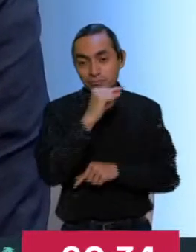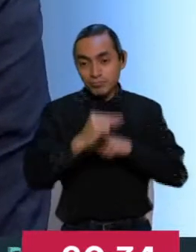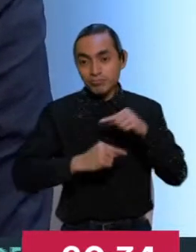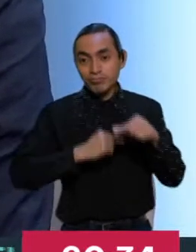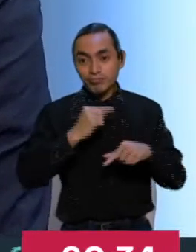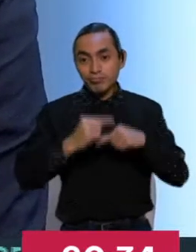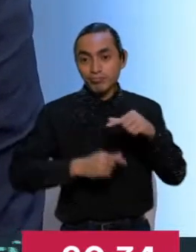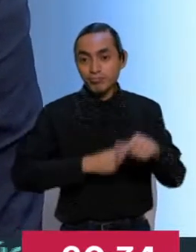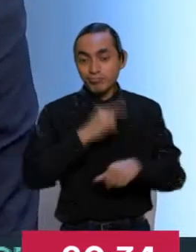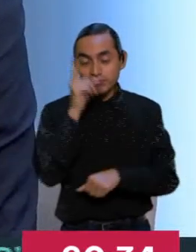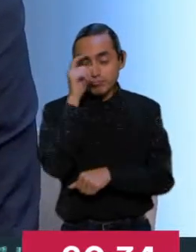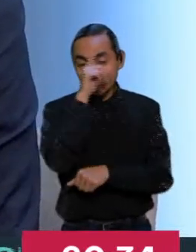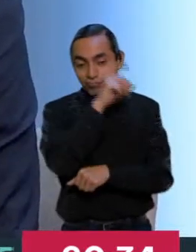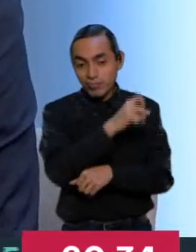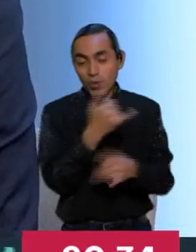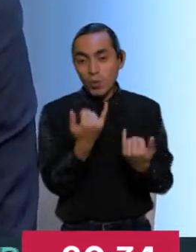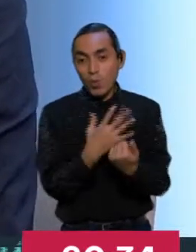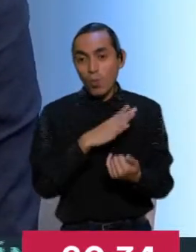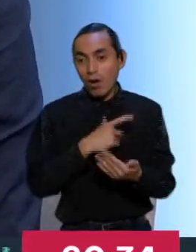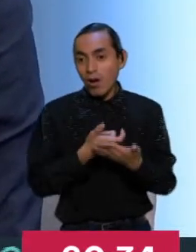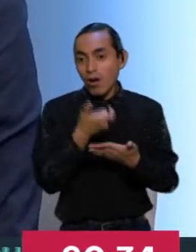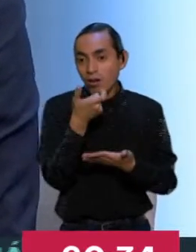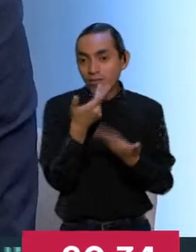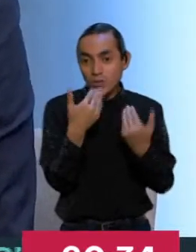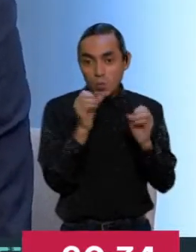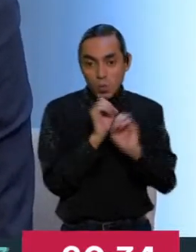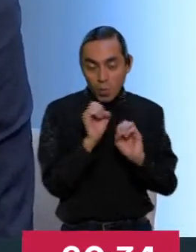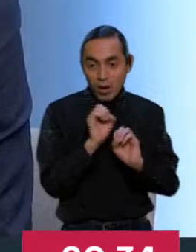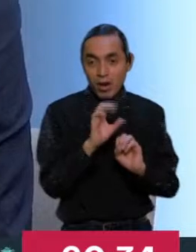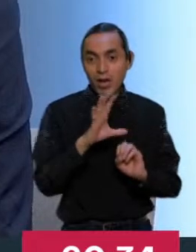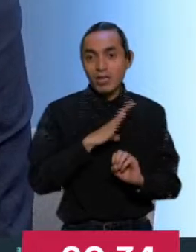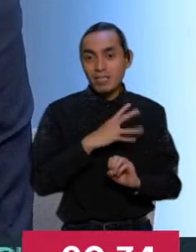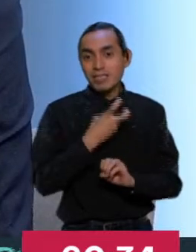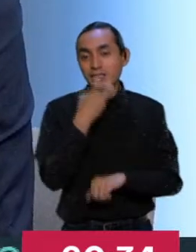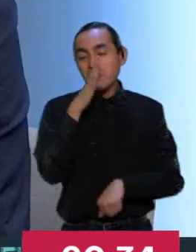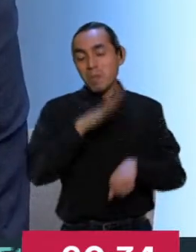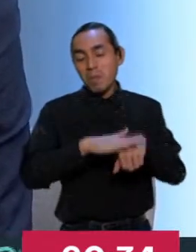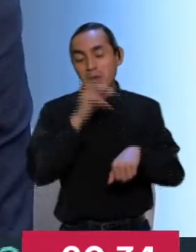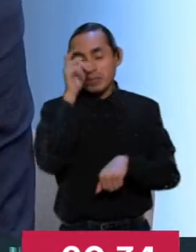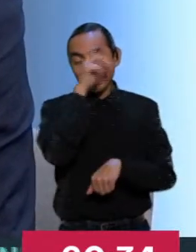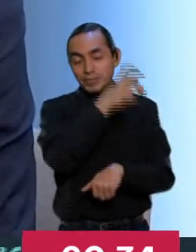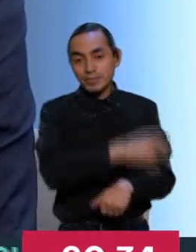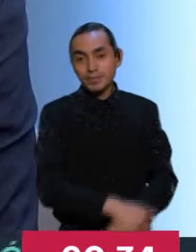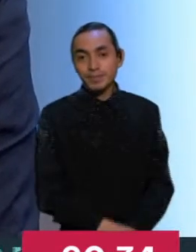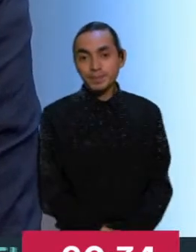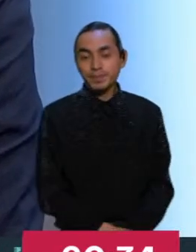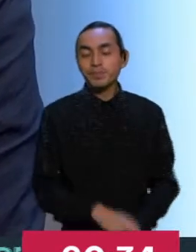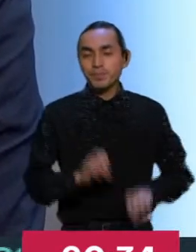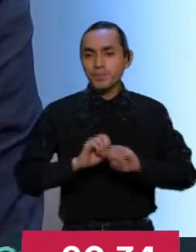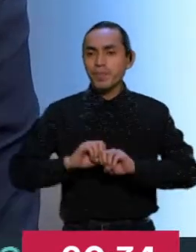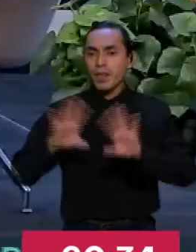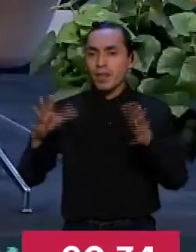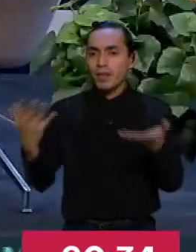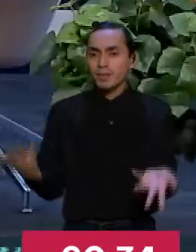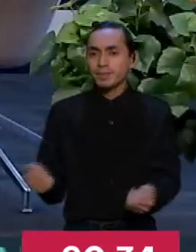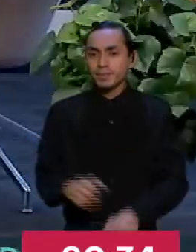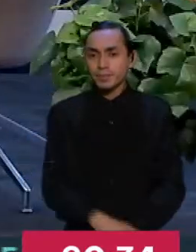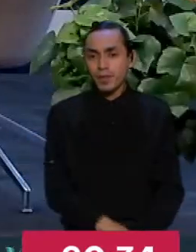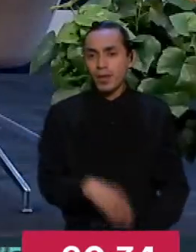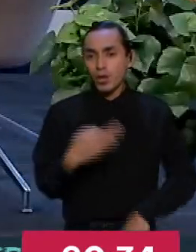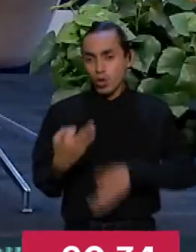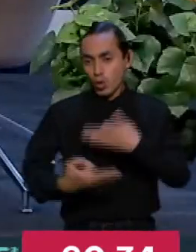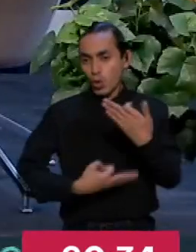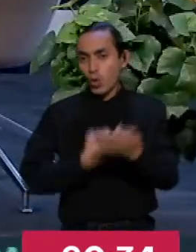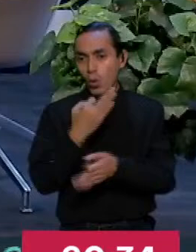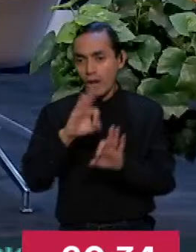más riesgo de violencia o precarización económica, pues eso es mucho más difícil de sostener. Claro, oigan, y obviamente todas estas